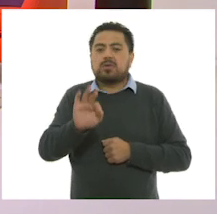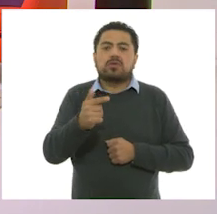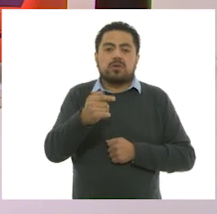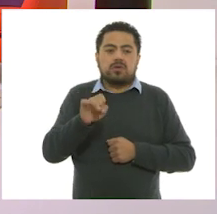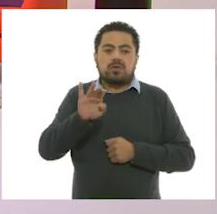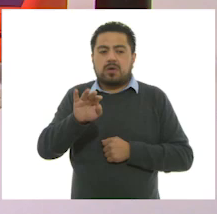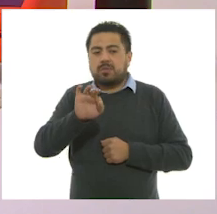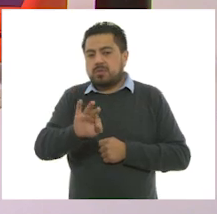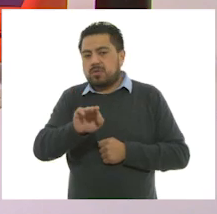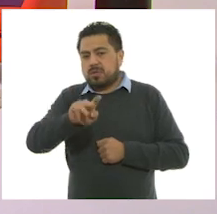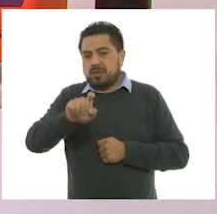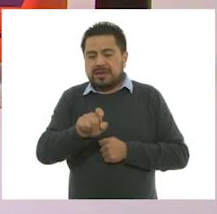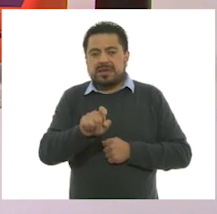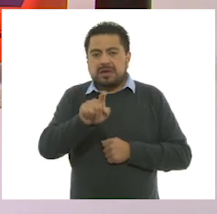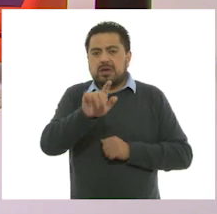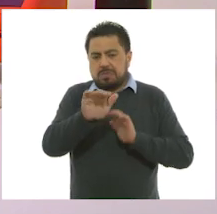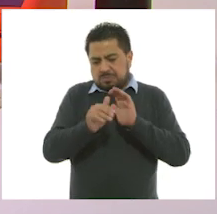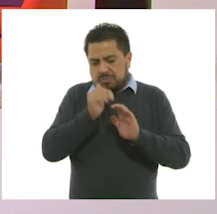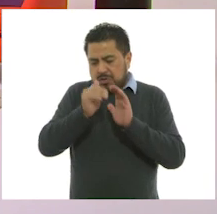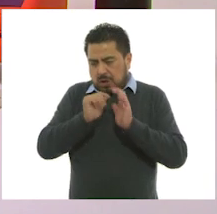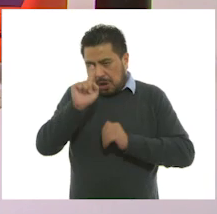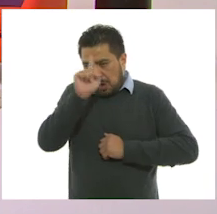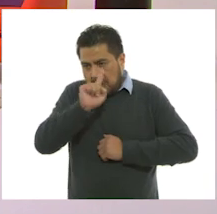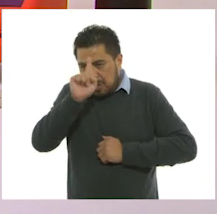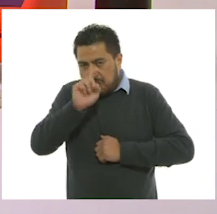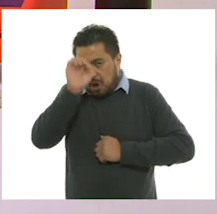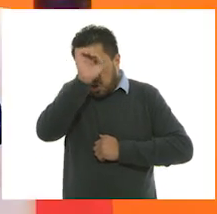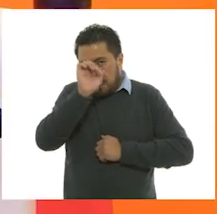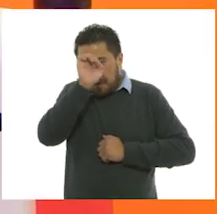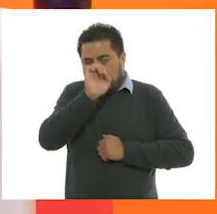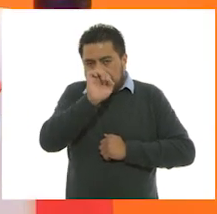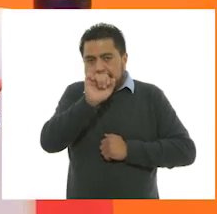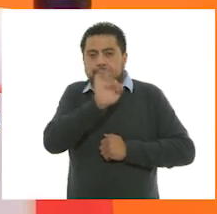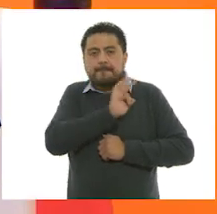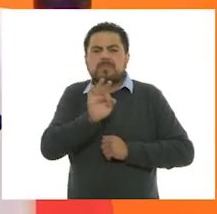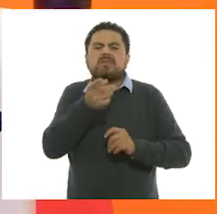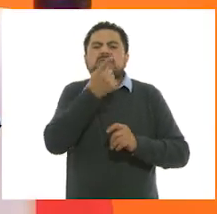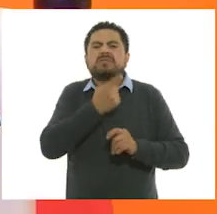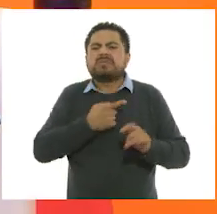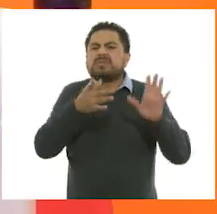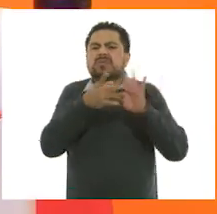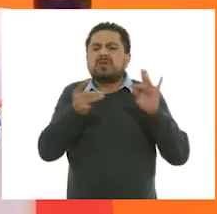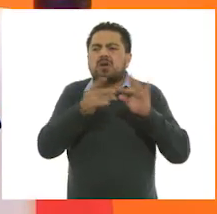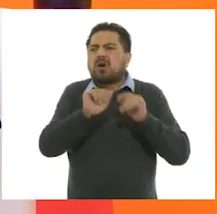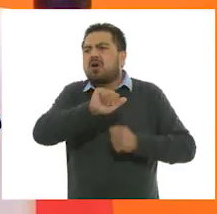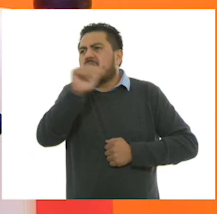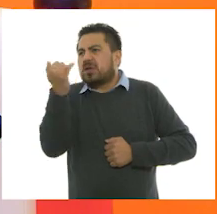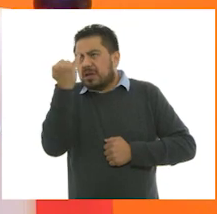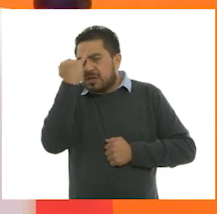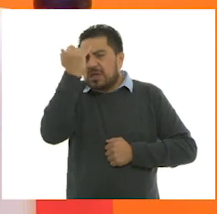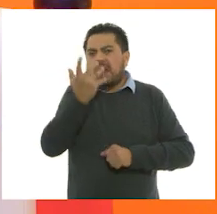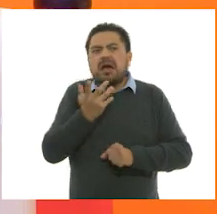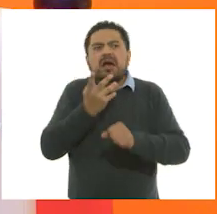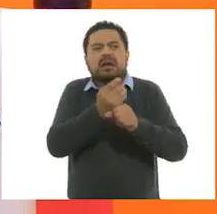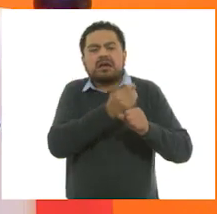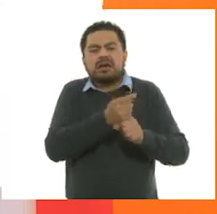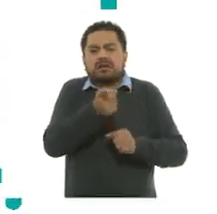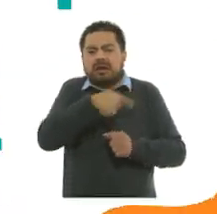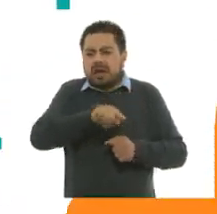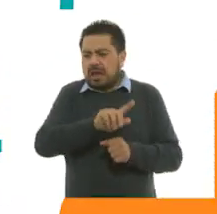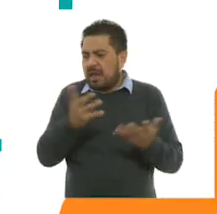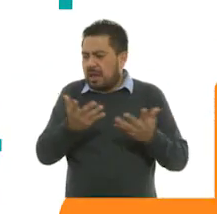para que nos hagan llegar sus sugerencias y sus comentarios. Cuéntenos qué otras ideas o estrategias han